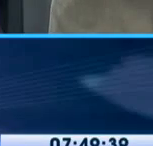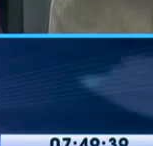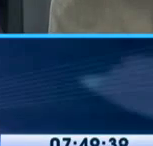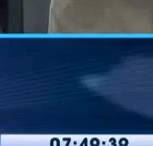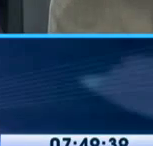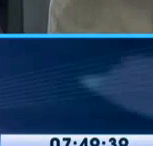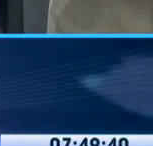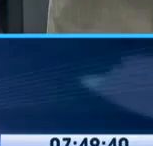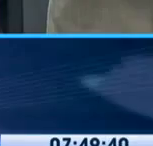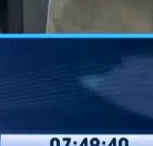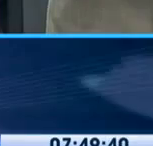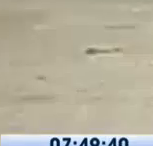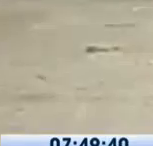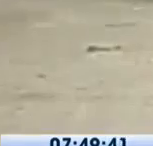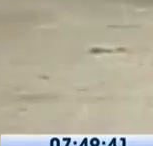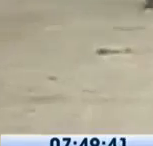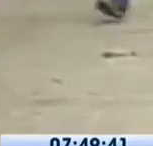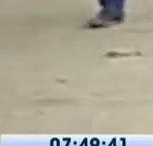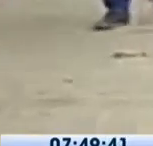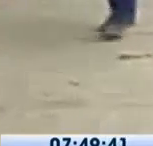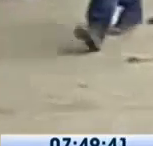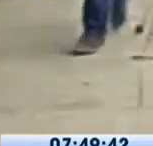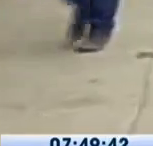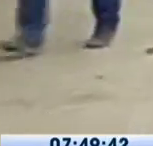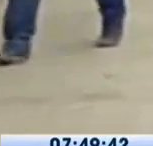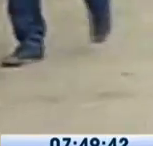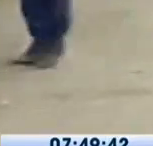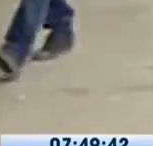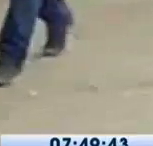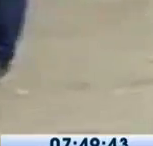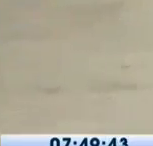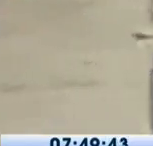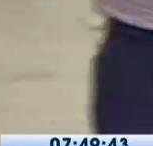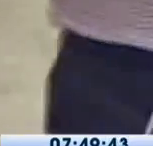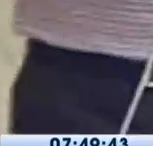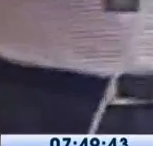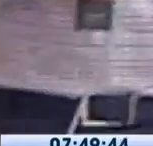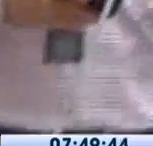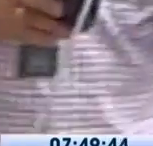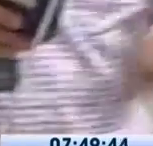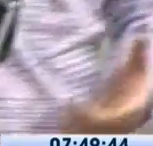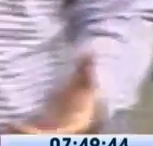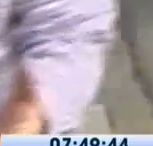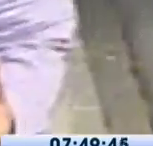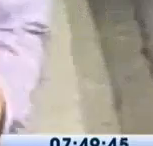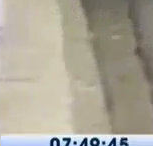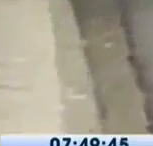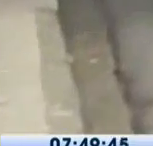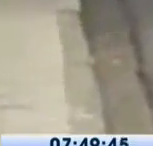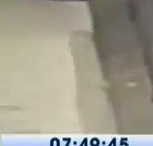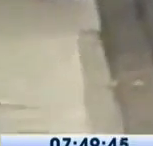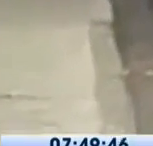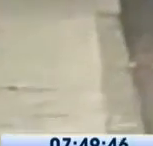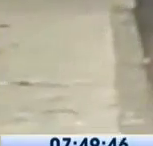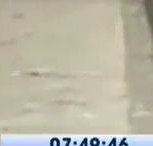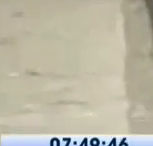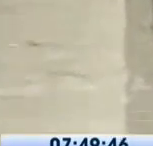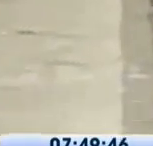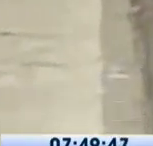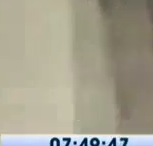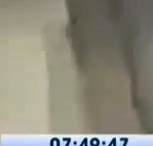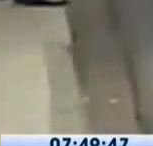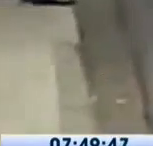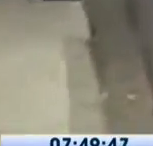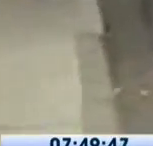9 de octubre, circuito Garay, en donde se está llevando a cabo este operativo de parte de la Policía Nacional y que cuenta con el apoyo de la Autoridad